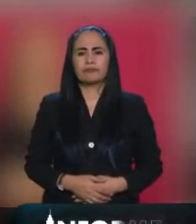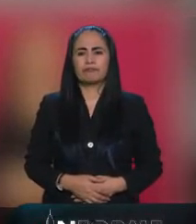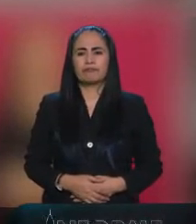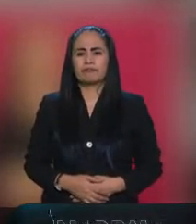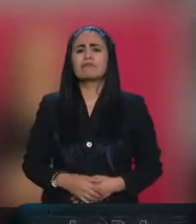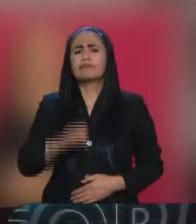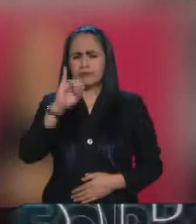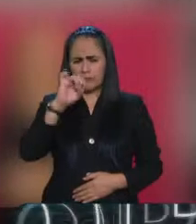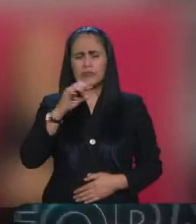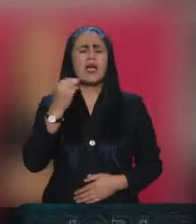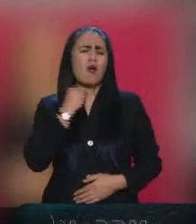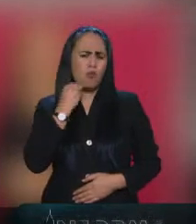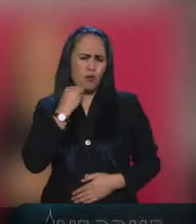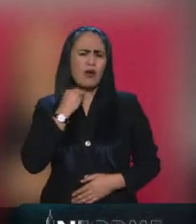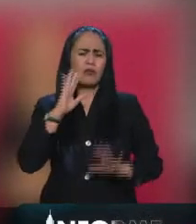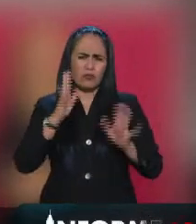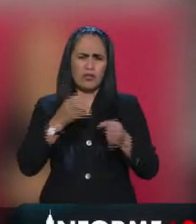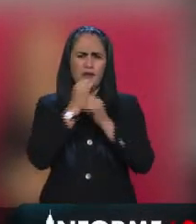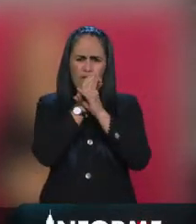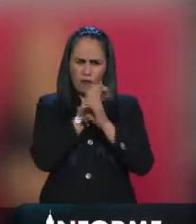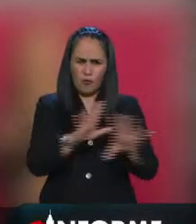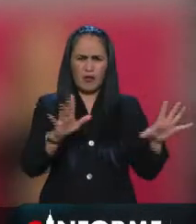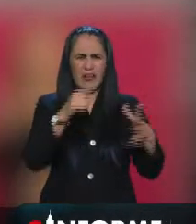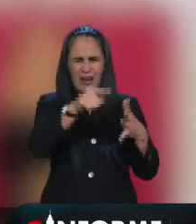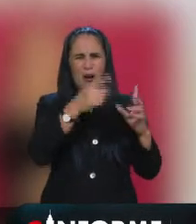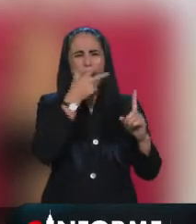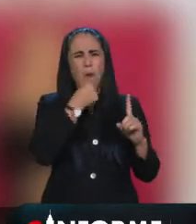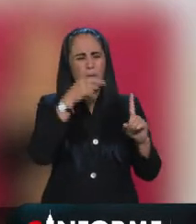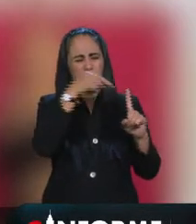informados los abogados del señor Assange